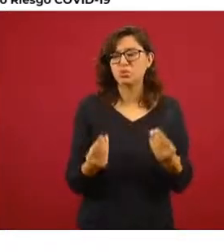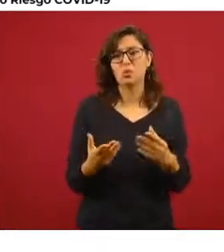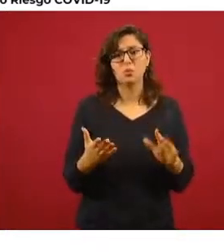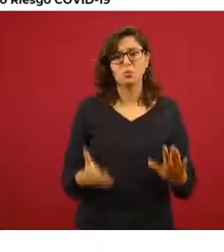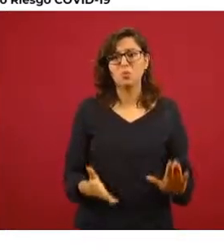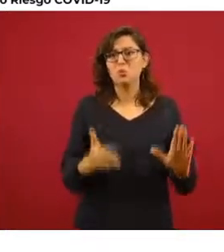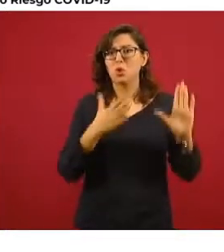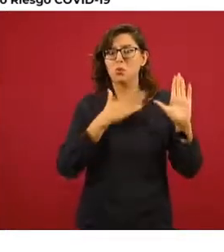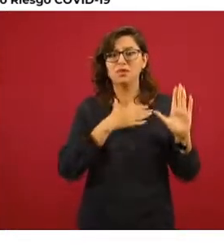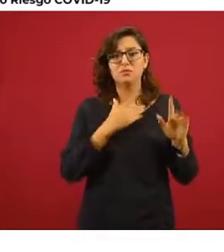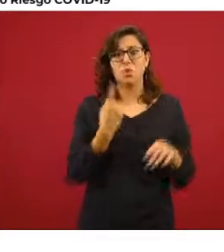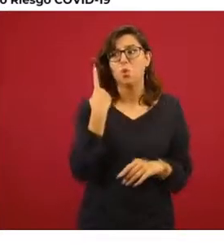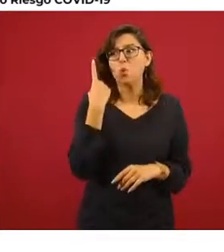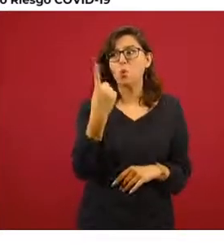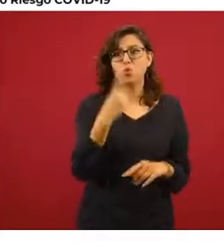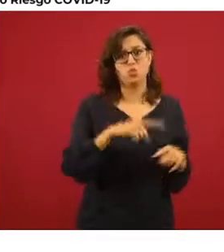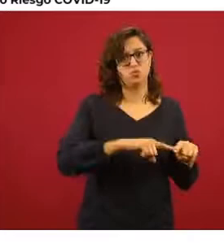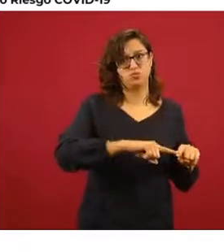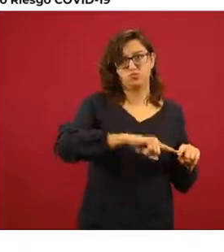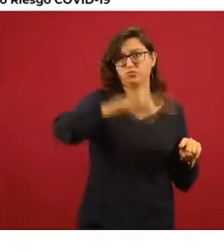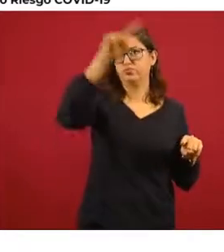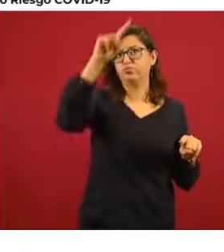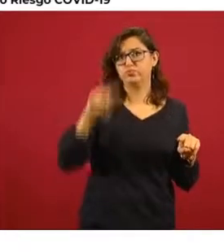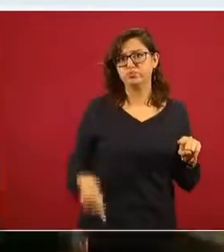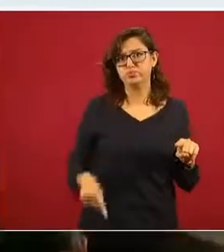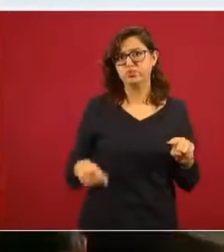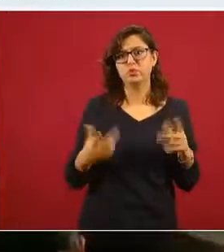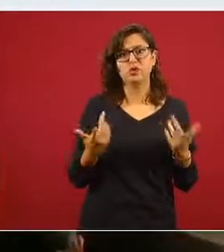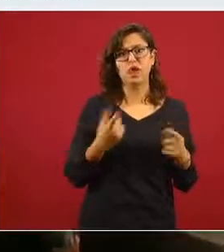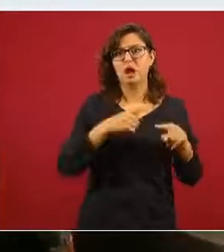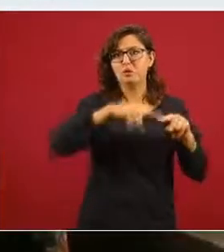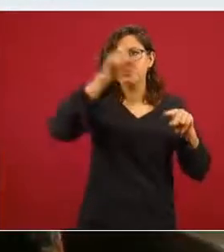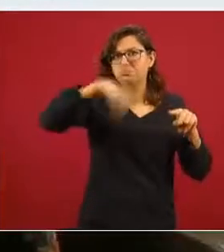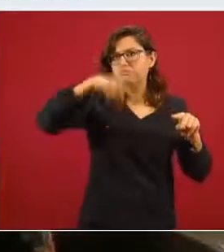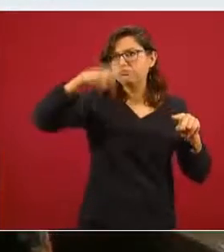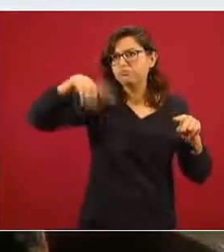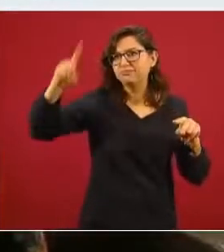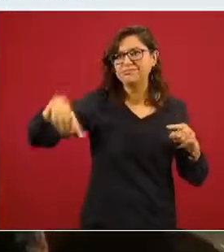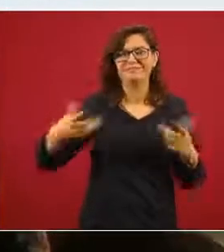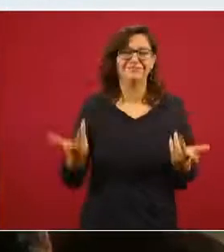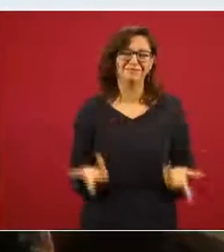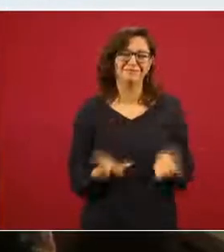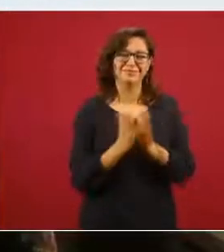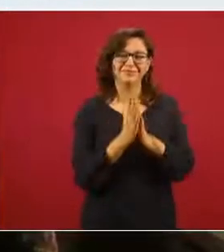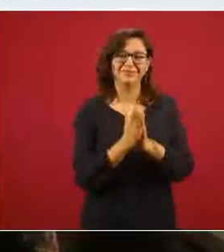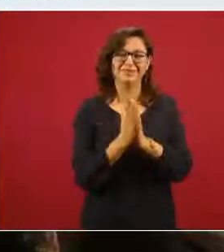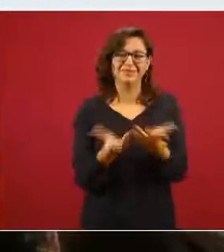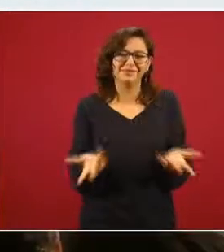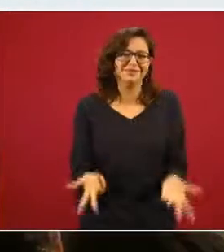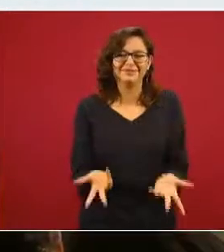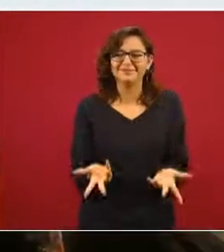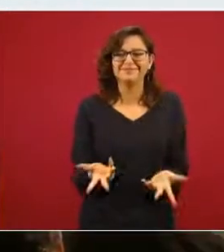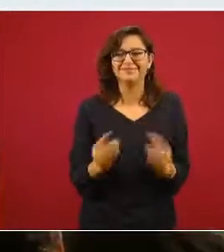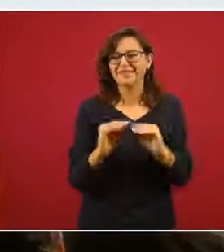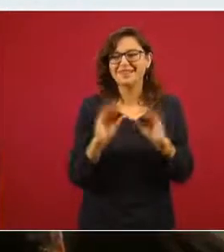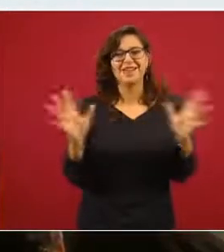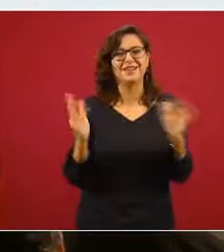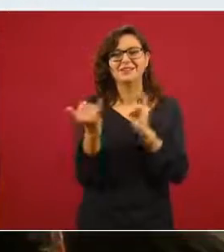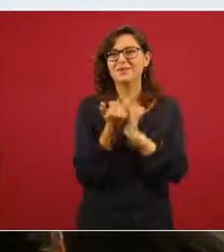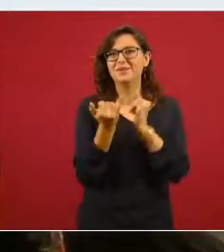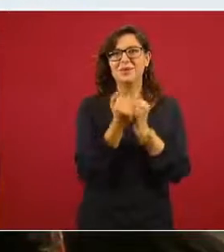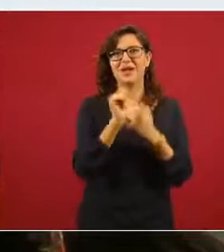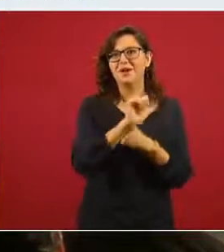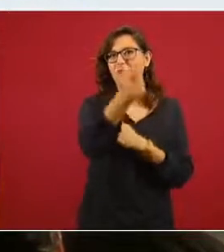prometimos picos, tengan claro, desde el punto de vista técnico, claro que ocurre así. Si se ven curvas de otros países y de